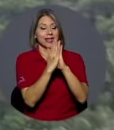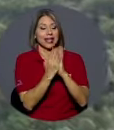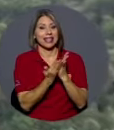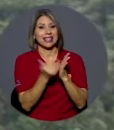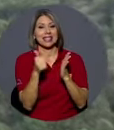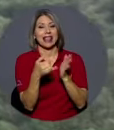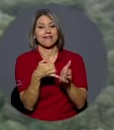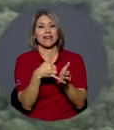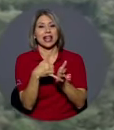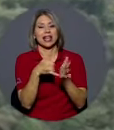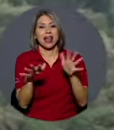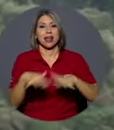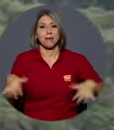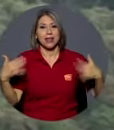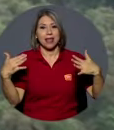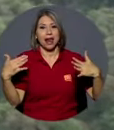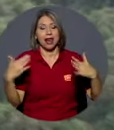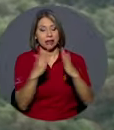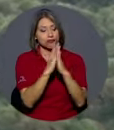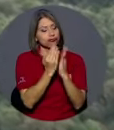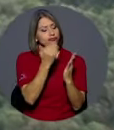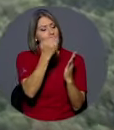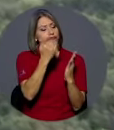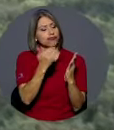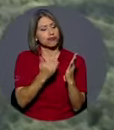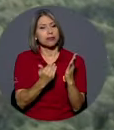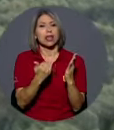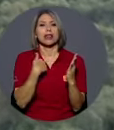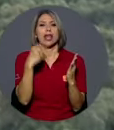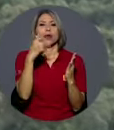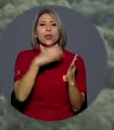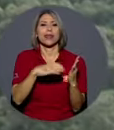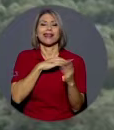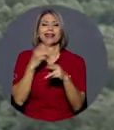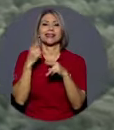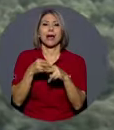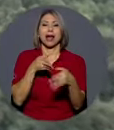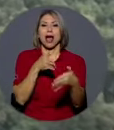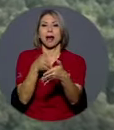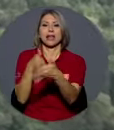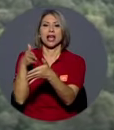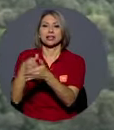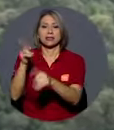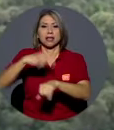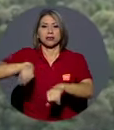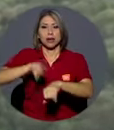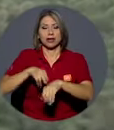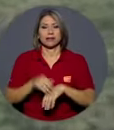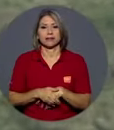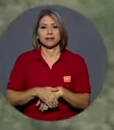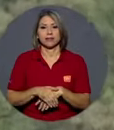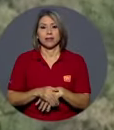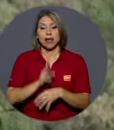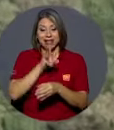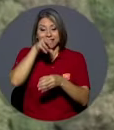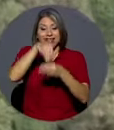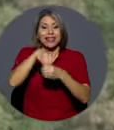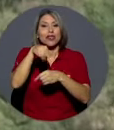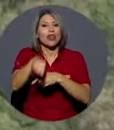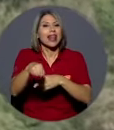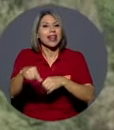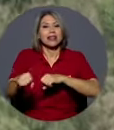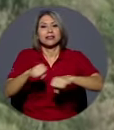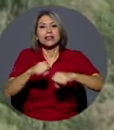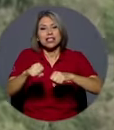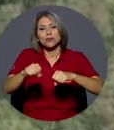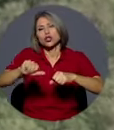fragilidad ambiental. Este índice tiene un indicador que se llama amenazas naturales. Dentro de él están